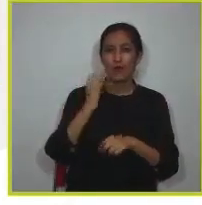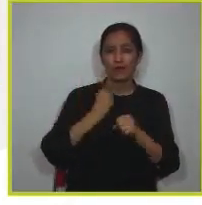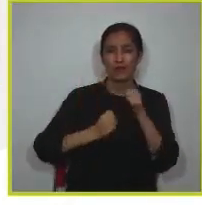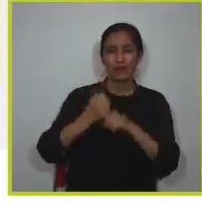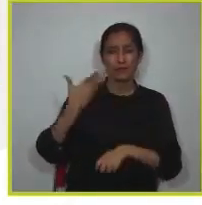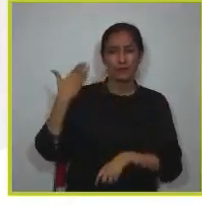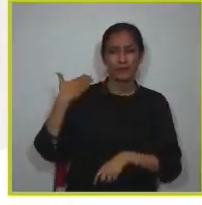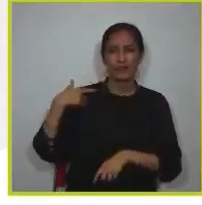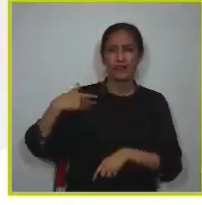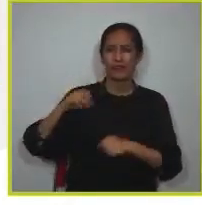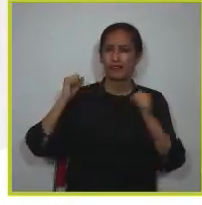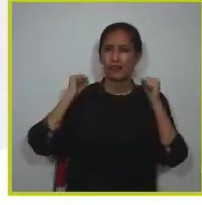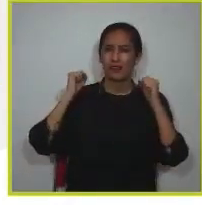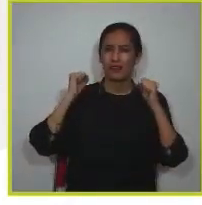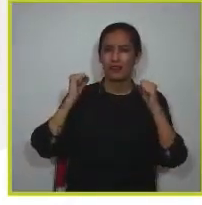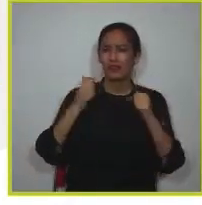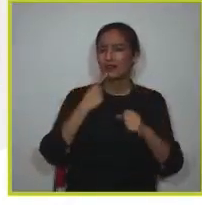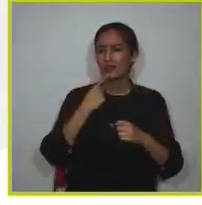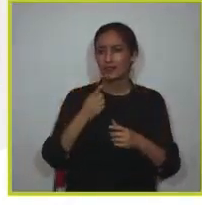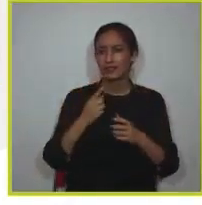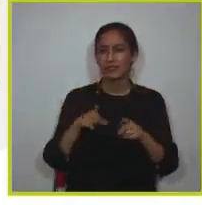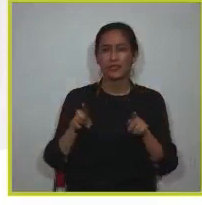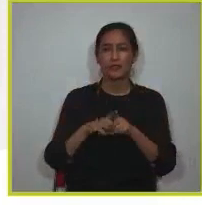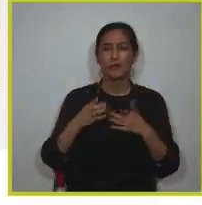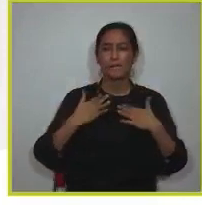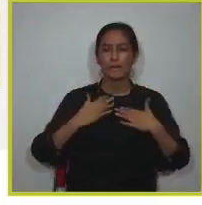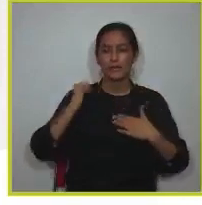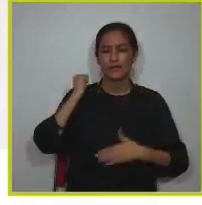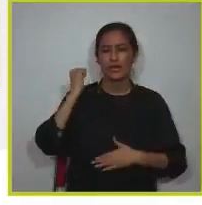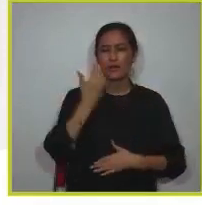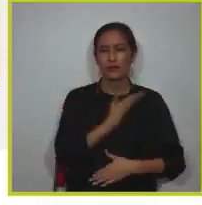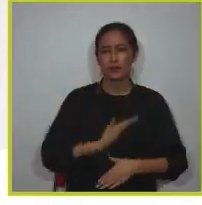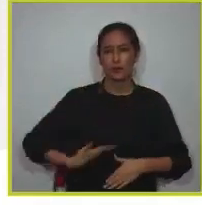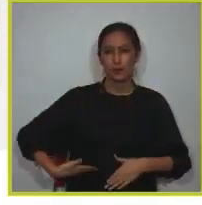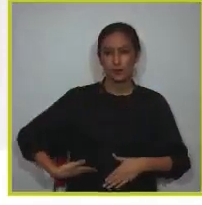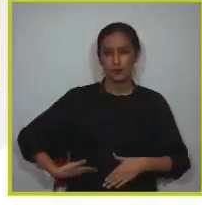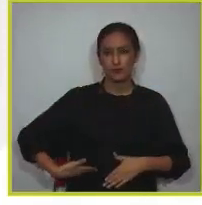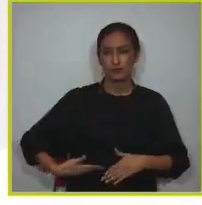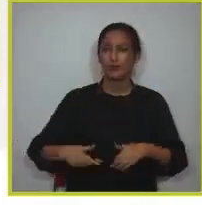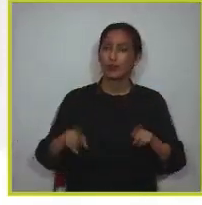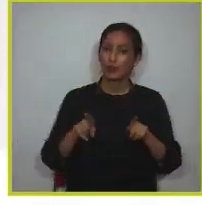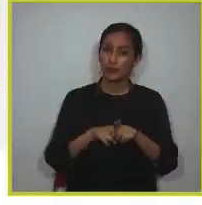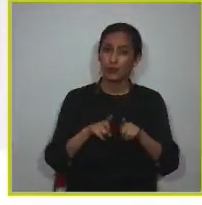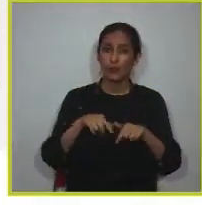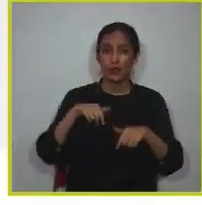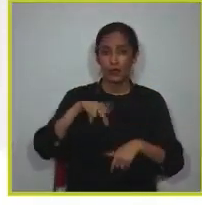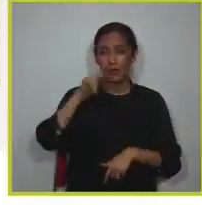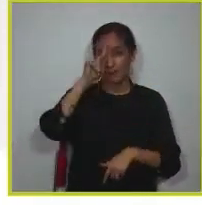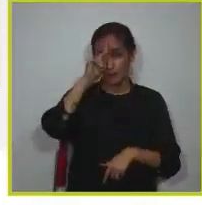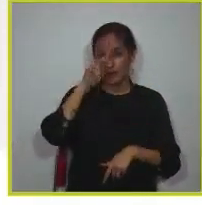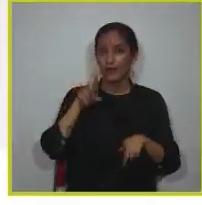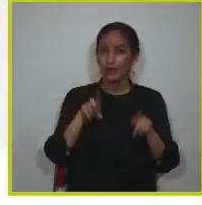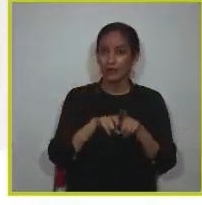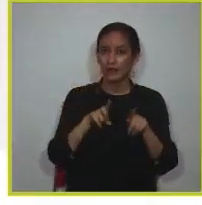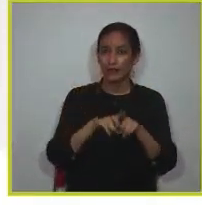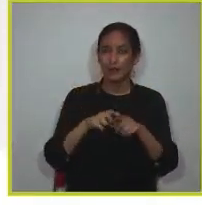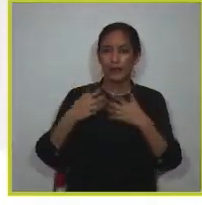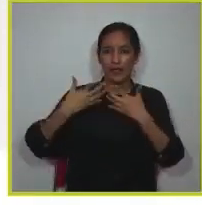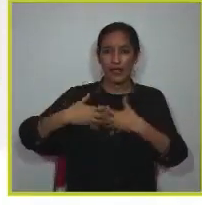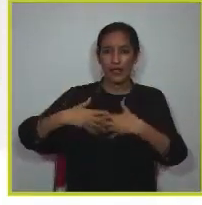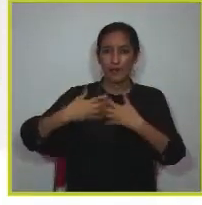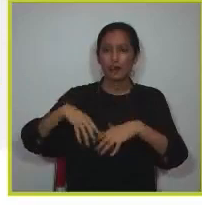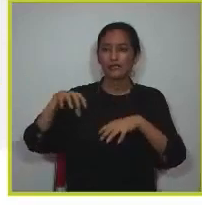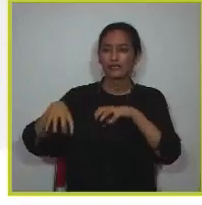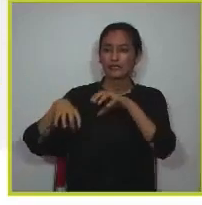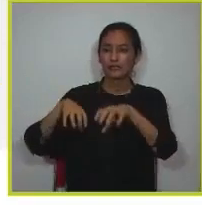reclaman la reivindicación de sus derechos ante el estado ante el estado peruano pero también ante las empresas que